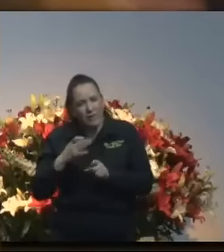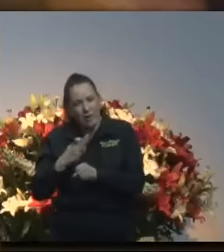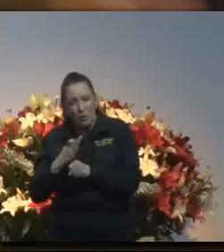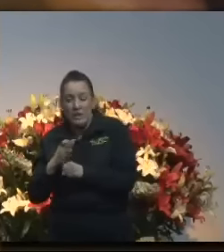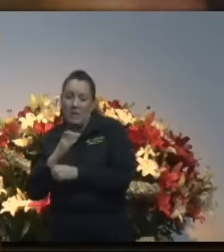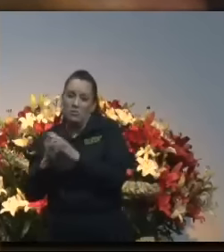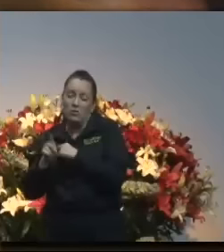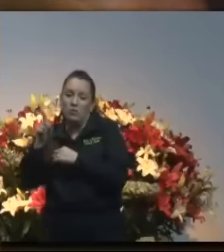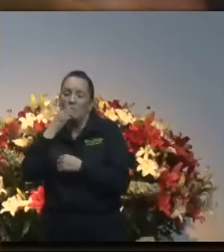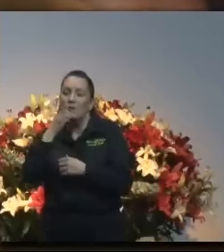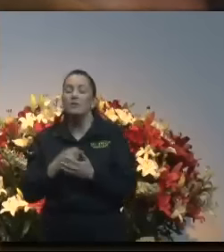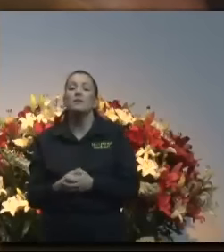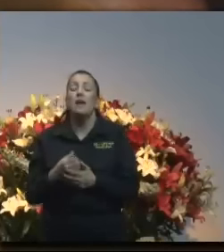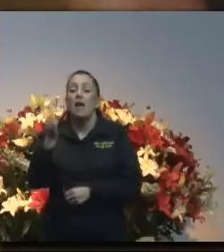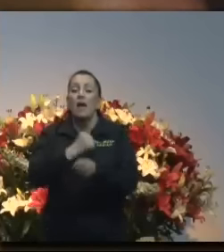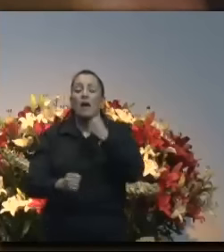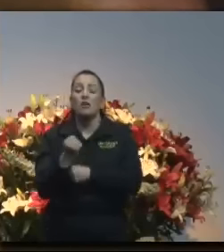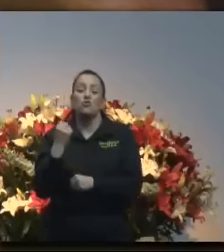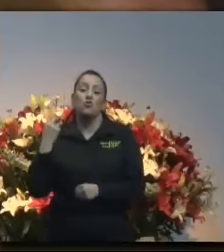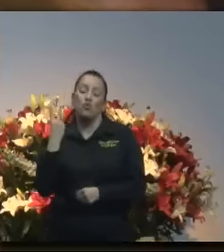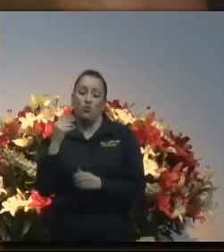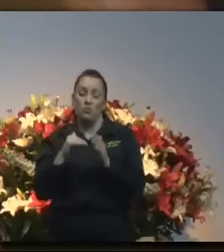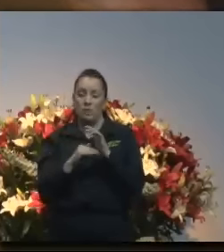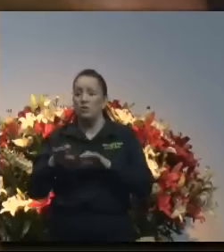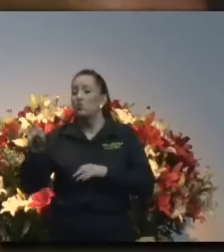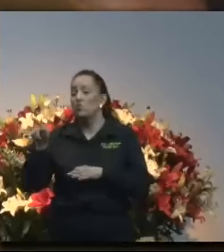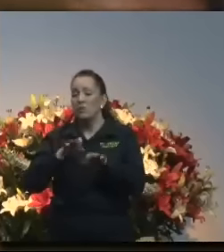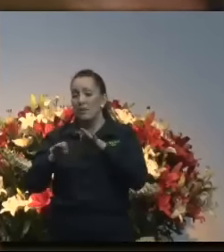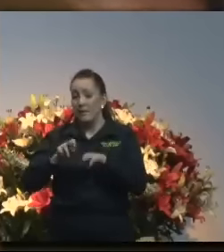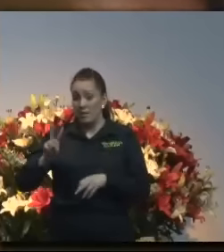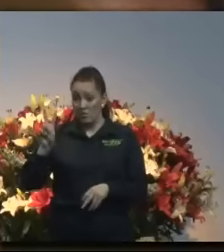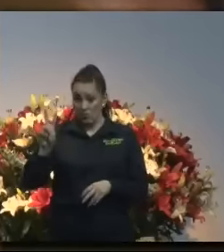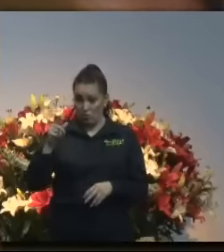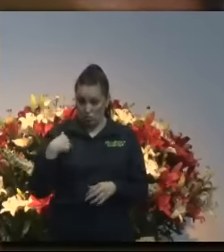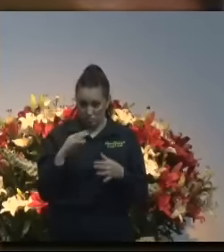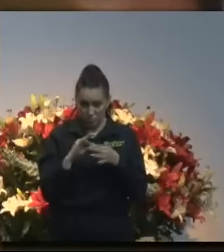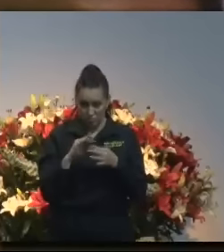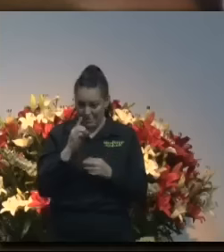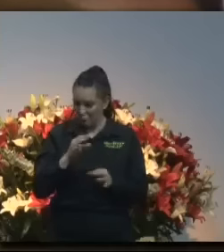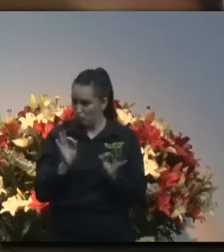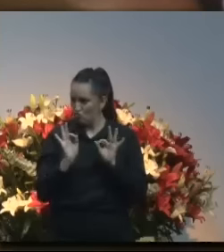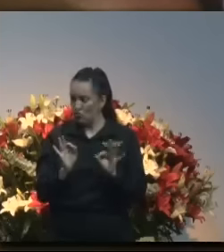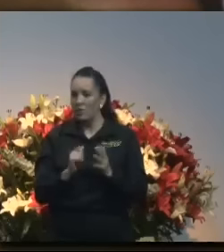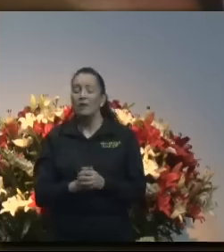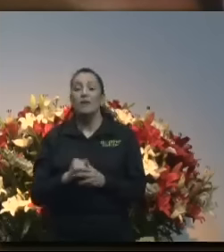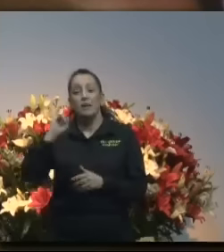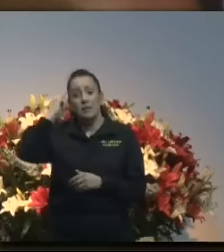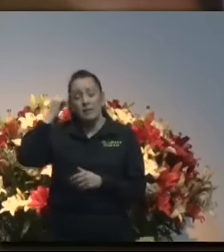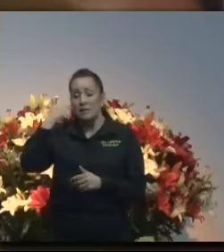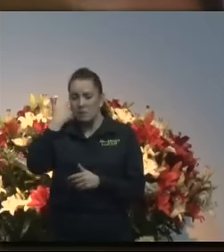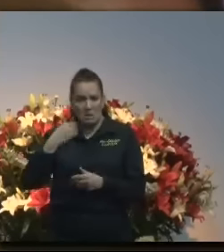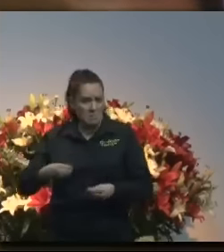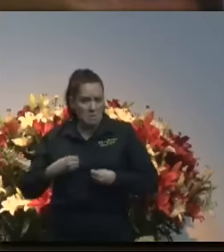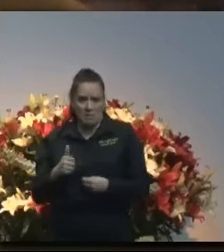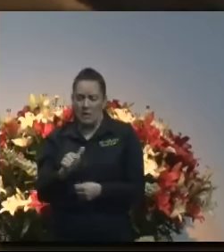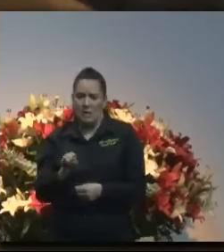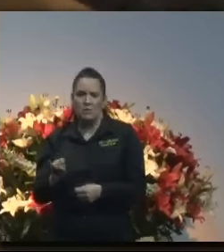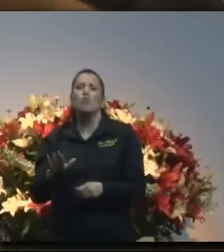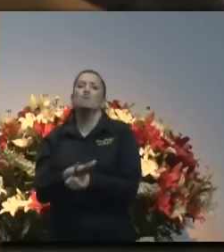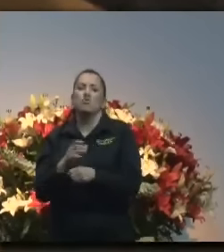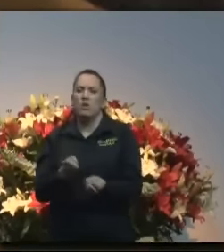2000, cuando trabajabas con Fox, dijiste que, citando textualmente, si los indígenas quieren vivir como están, ¿por qué les vas a llevar